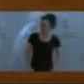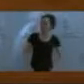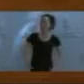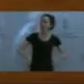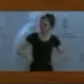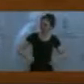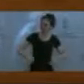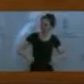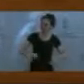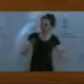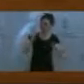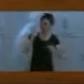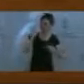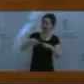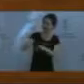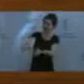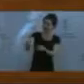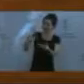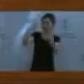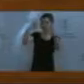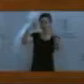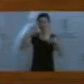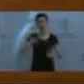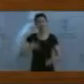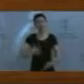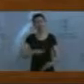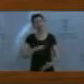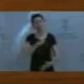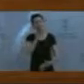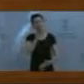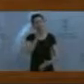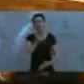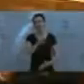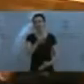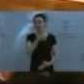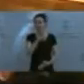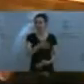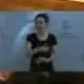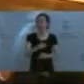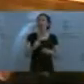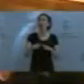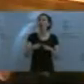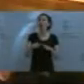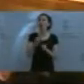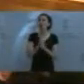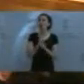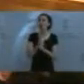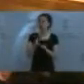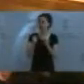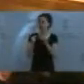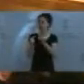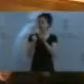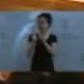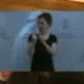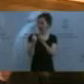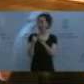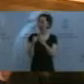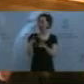hay que ver qué cosas dice usted. Hay que ver qué cosas hace usted. Y hay que ver qué debate sostiene